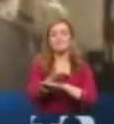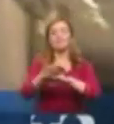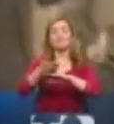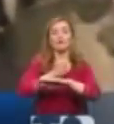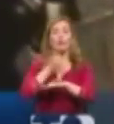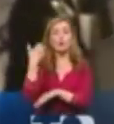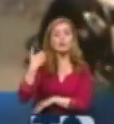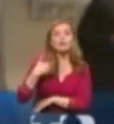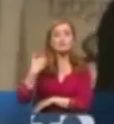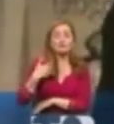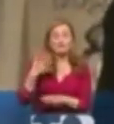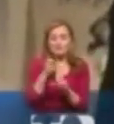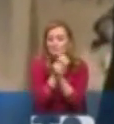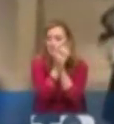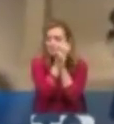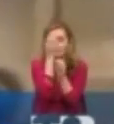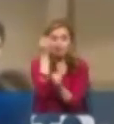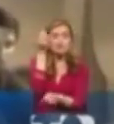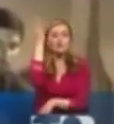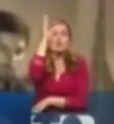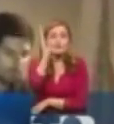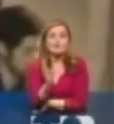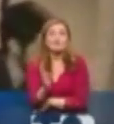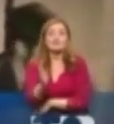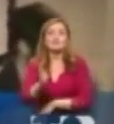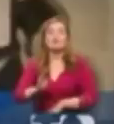en una noche única e inolvidable.